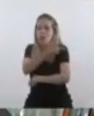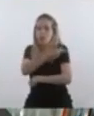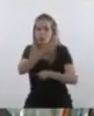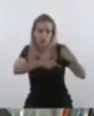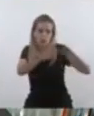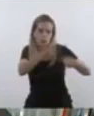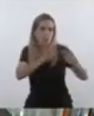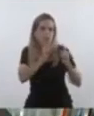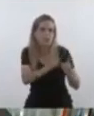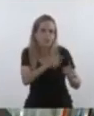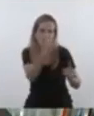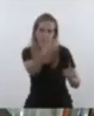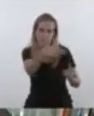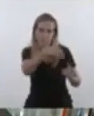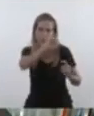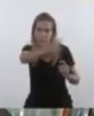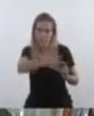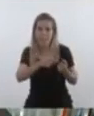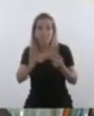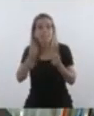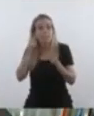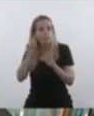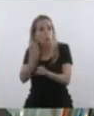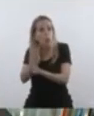sistema sanitario no se sature.